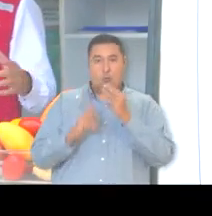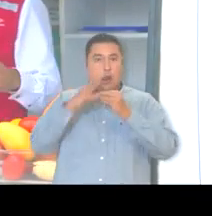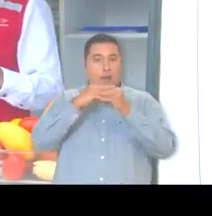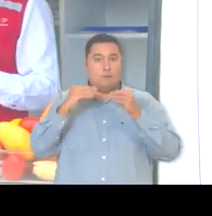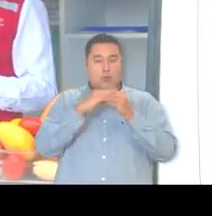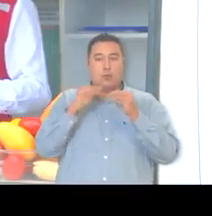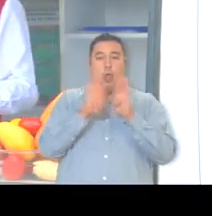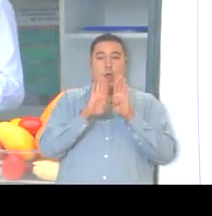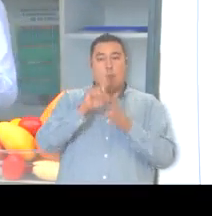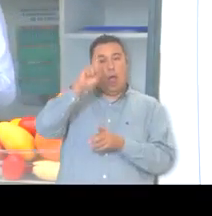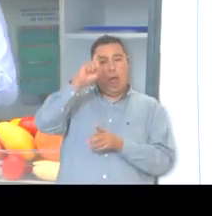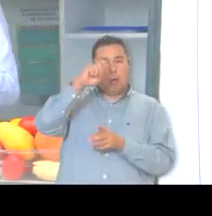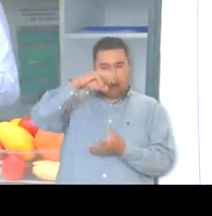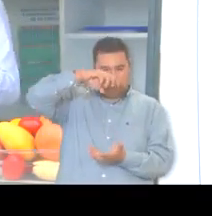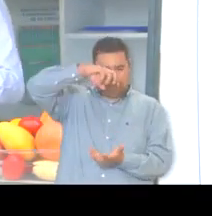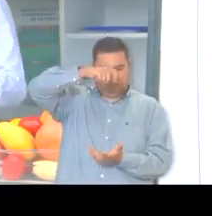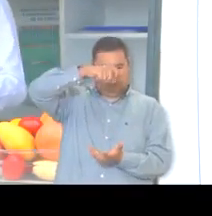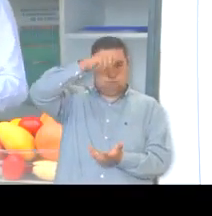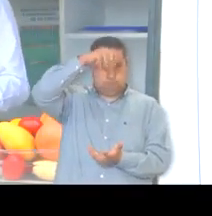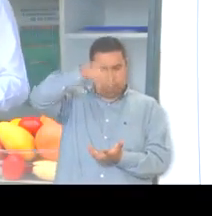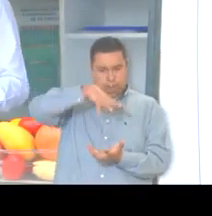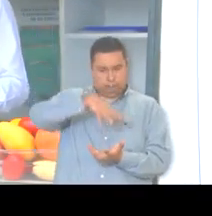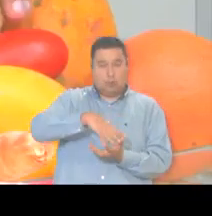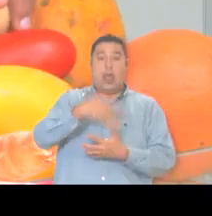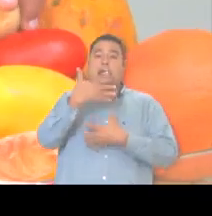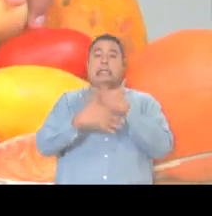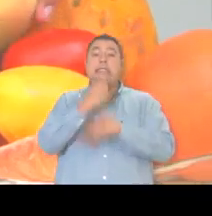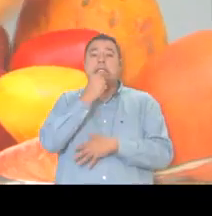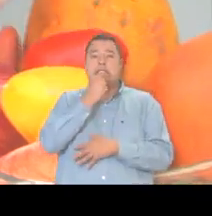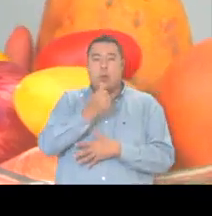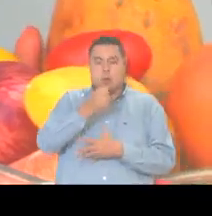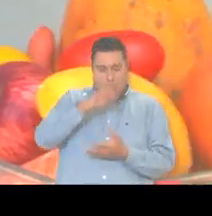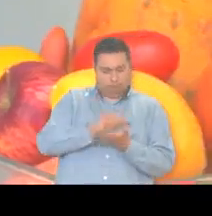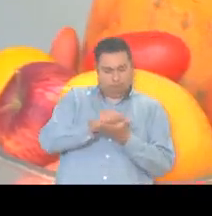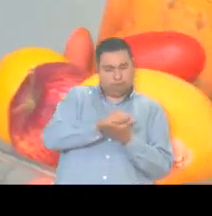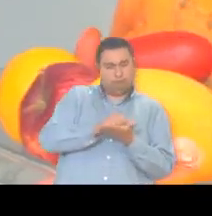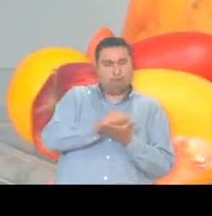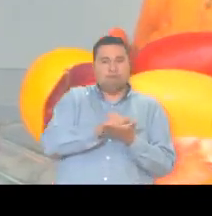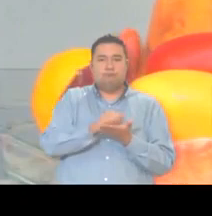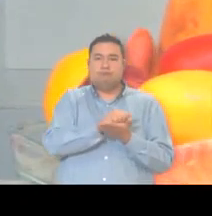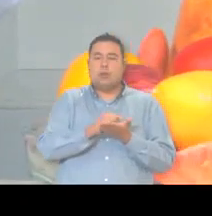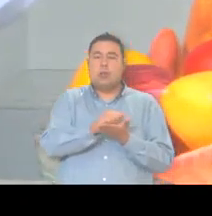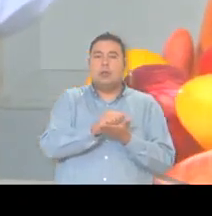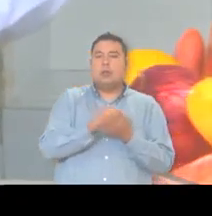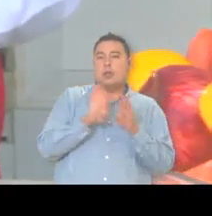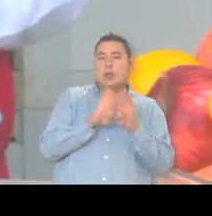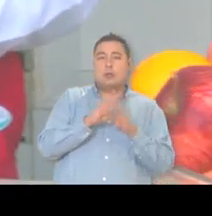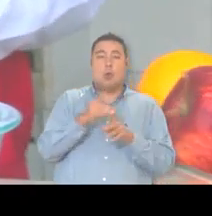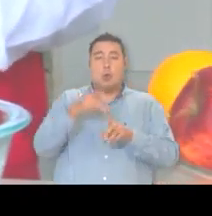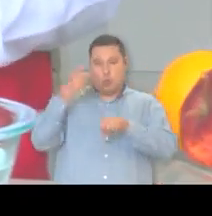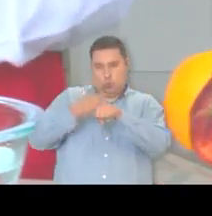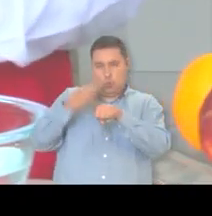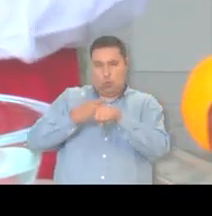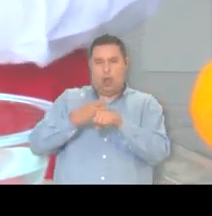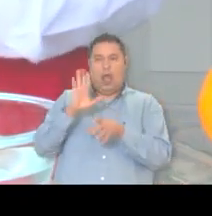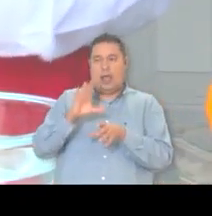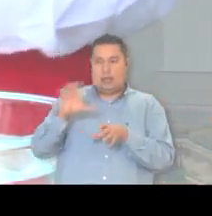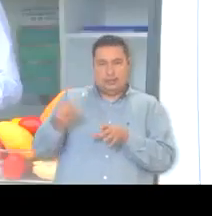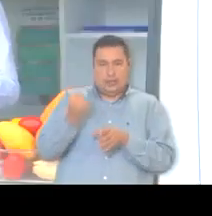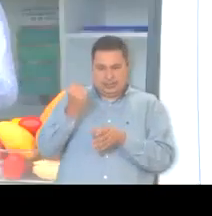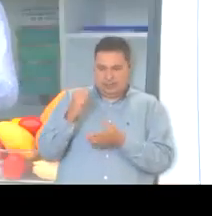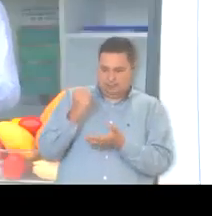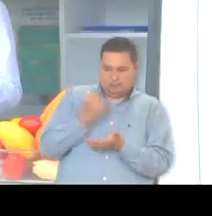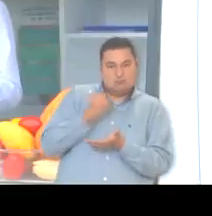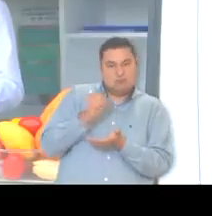a colocarlas bajo el chorro de agua durante 15 segundos. Vamos a tallarlas si son de cáscara dura con un cepillo de